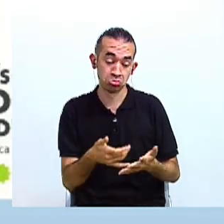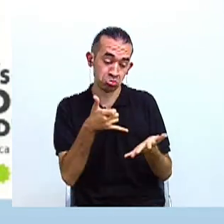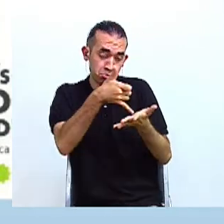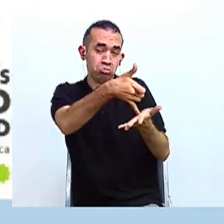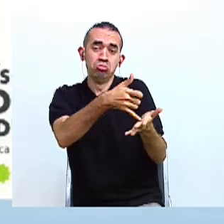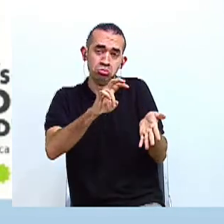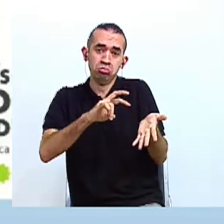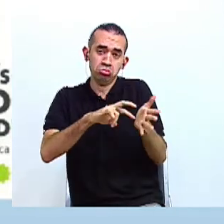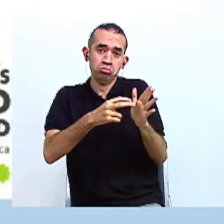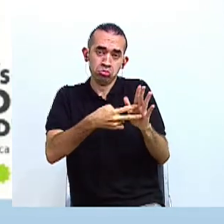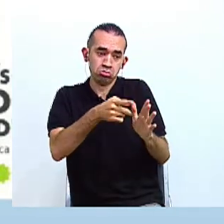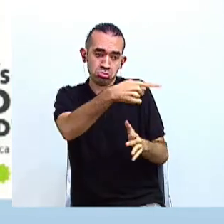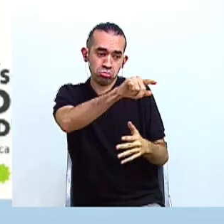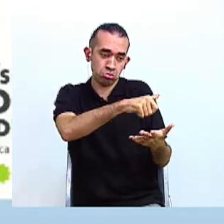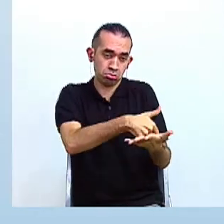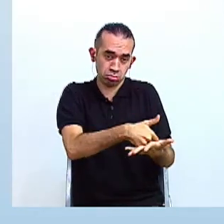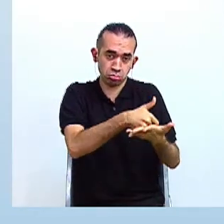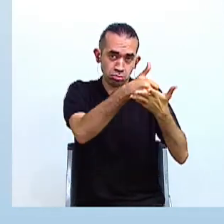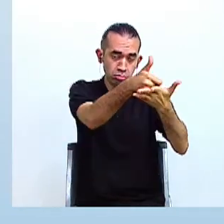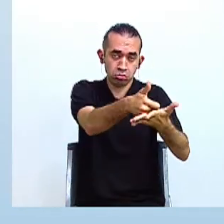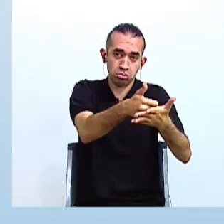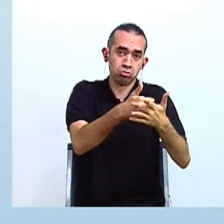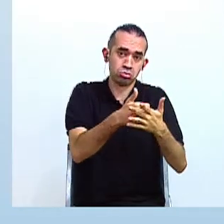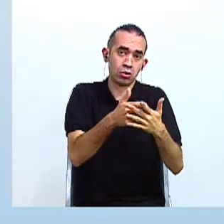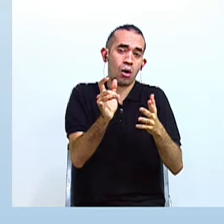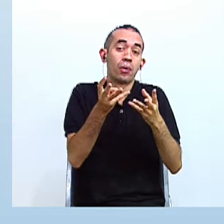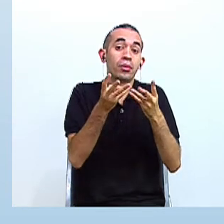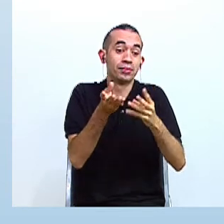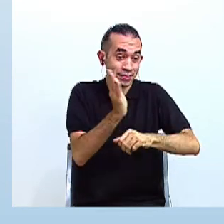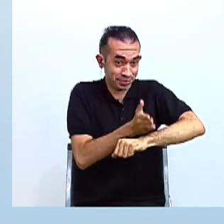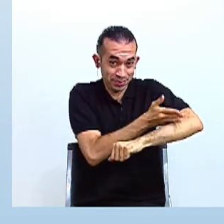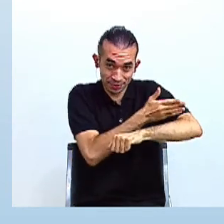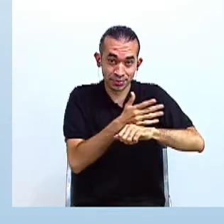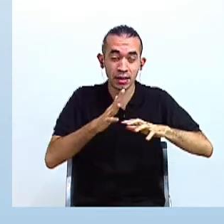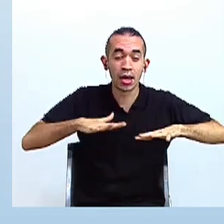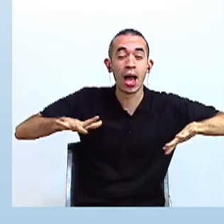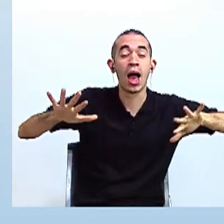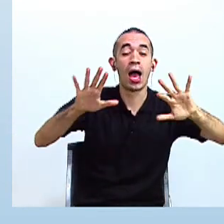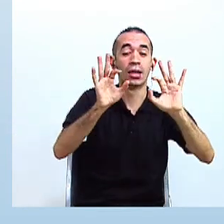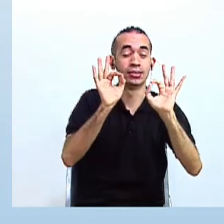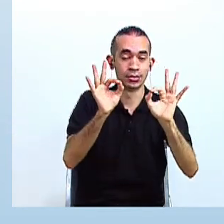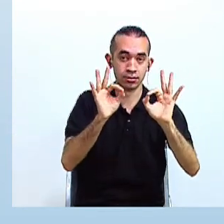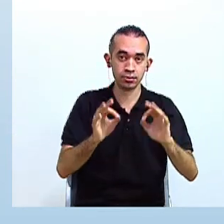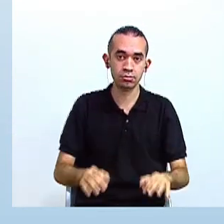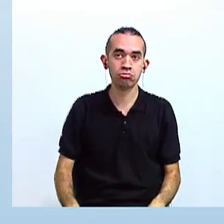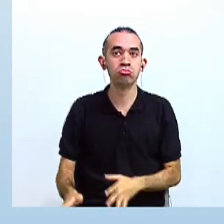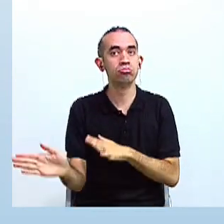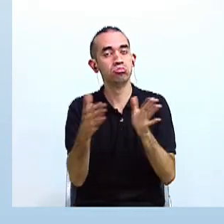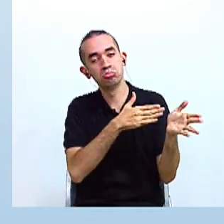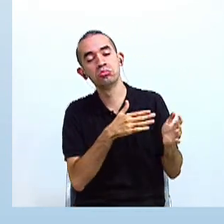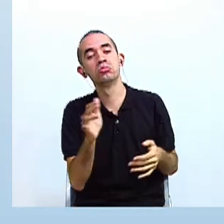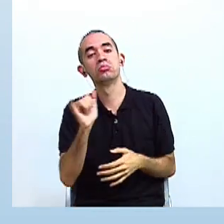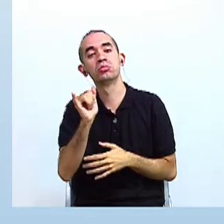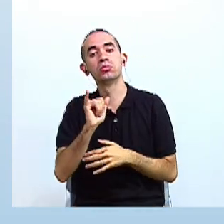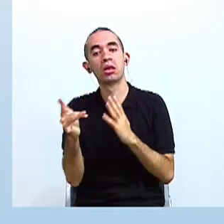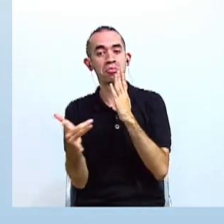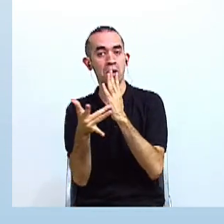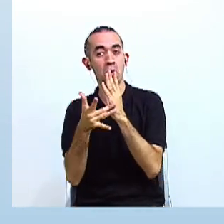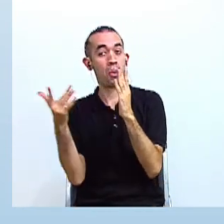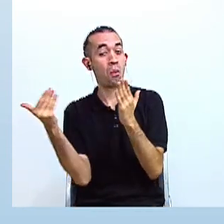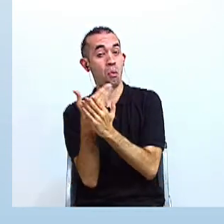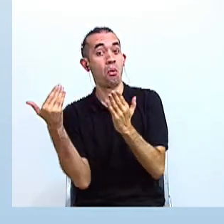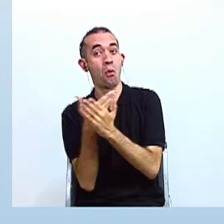contribución precisamente a recuperar el medio ambiente. Otra propuesta es el uso de energías o tecnologías